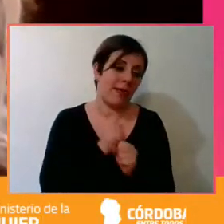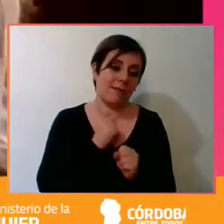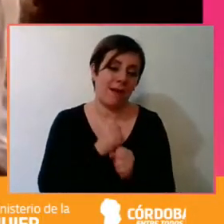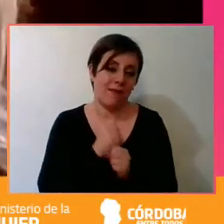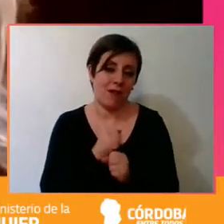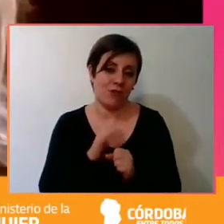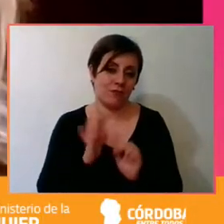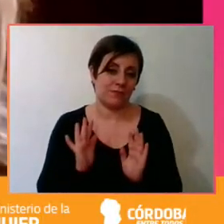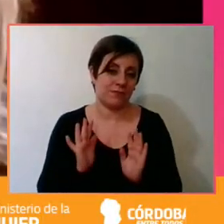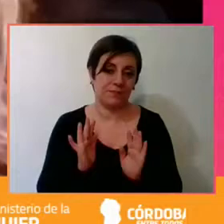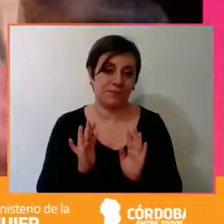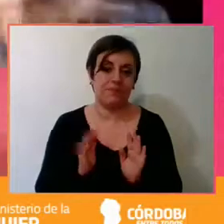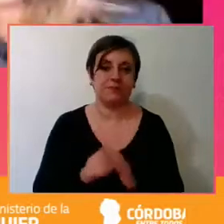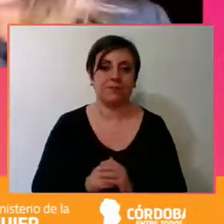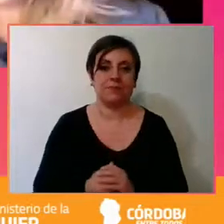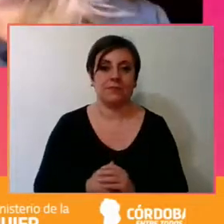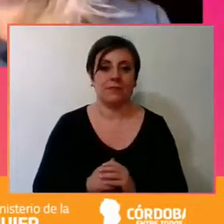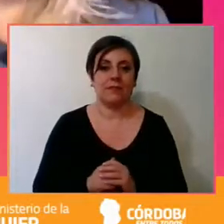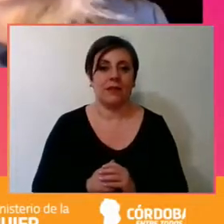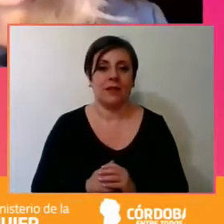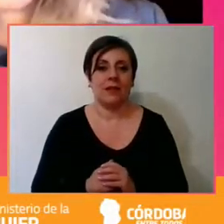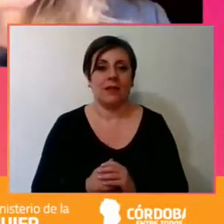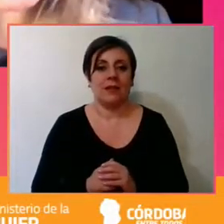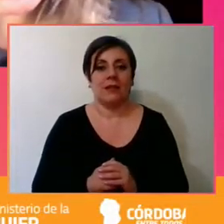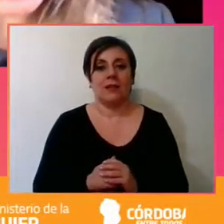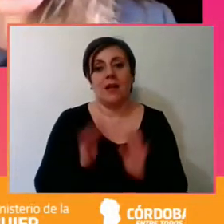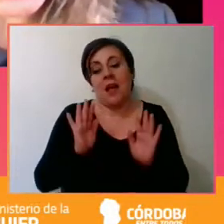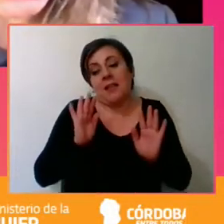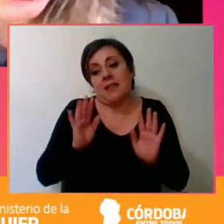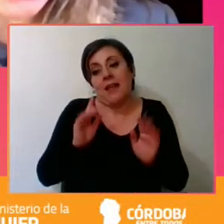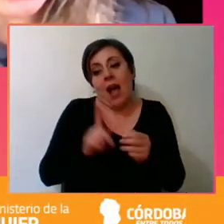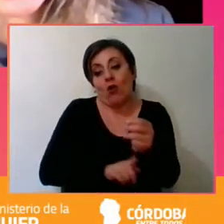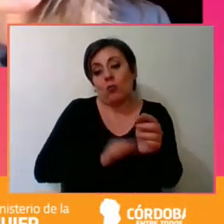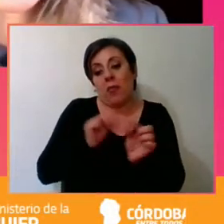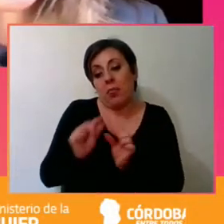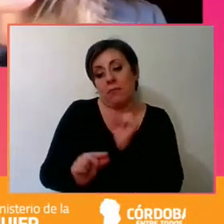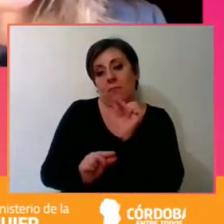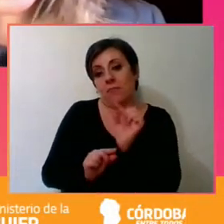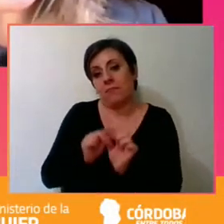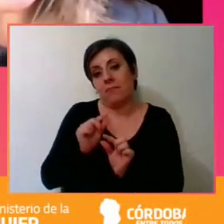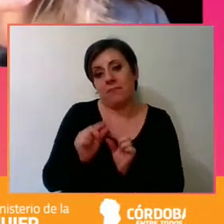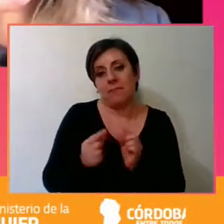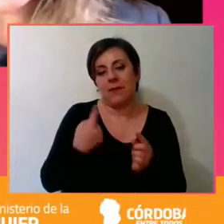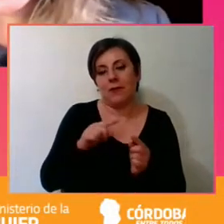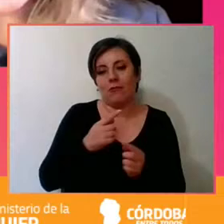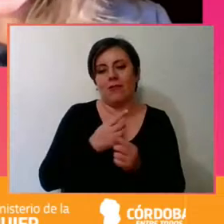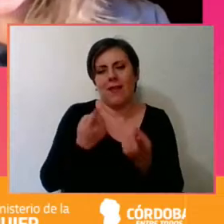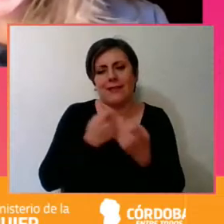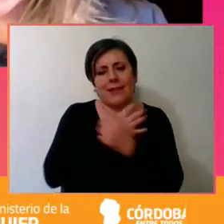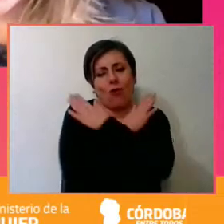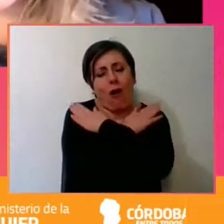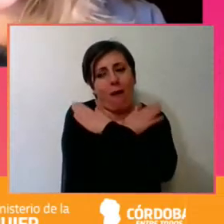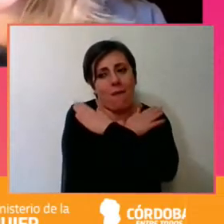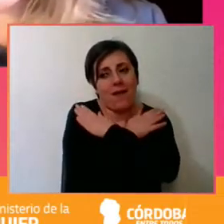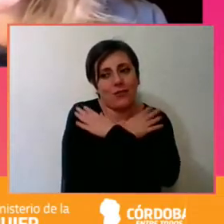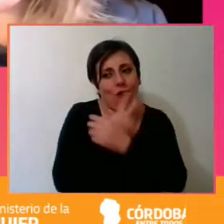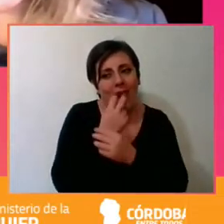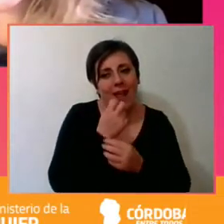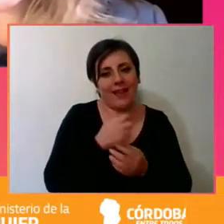que estamos, ni modo acostumbrándonos, pero me hace falta el abrazo y la energía que nos